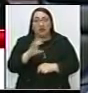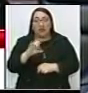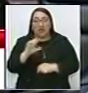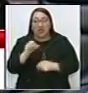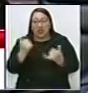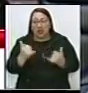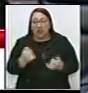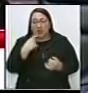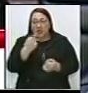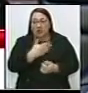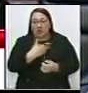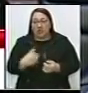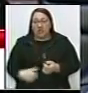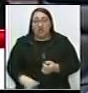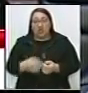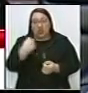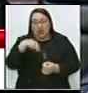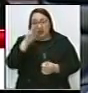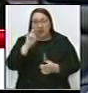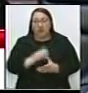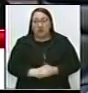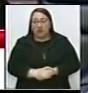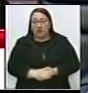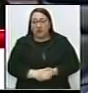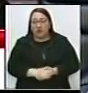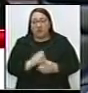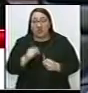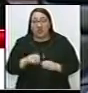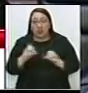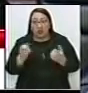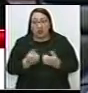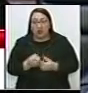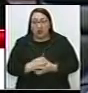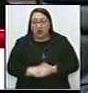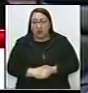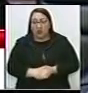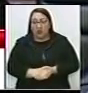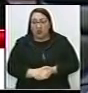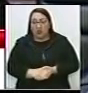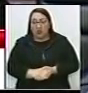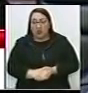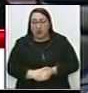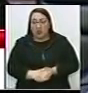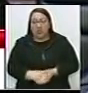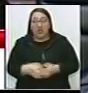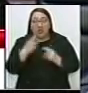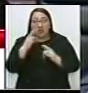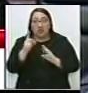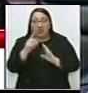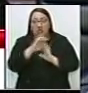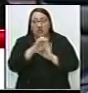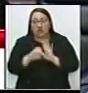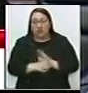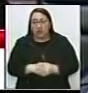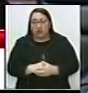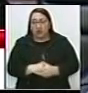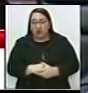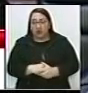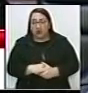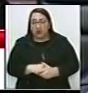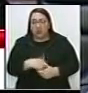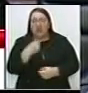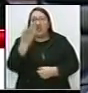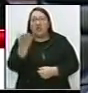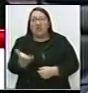hoy presidente de la República. Este Congreso de la República y en respeto a esta Constitución. ¿Y qué le